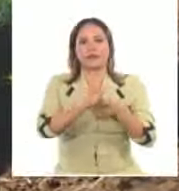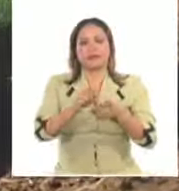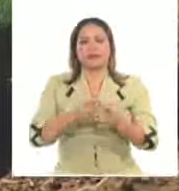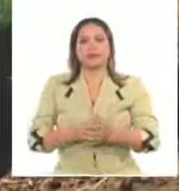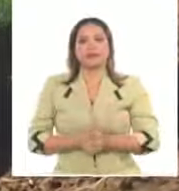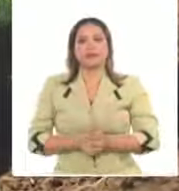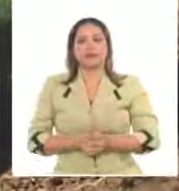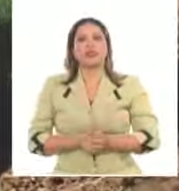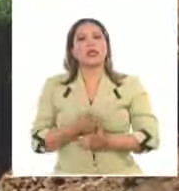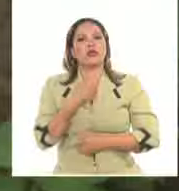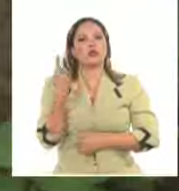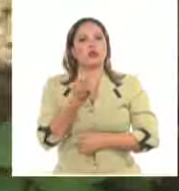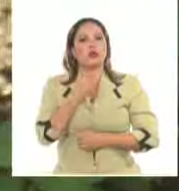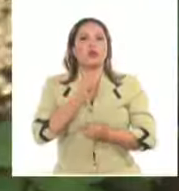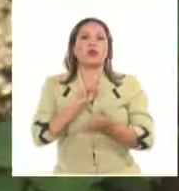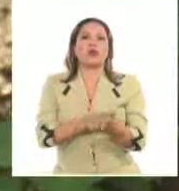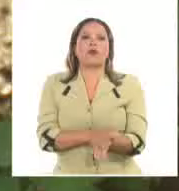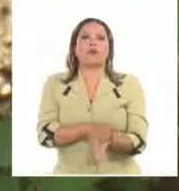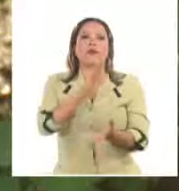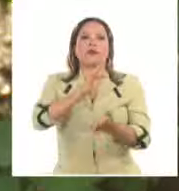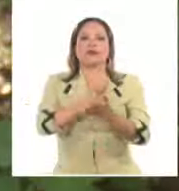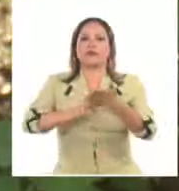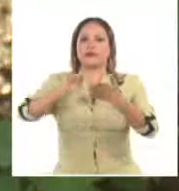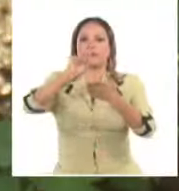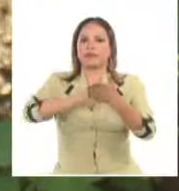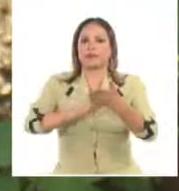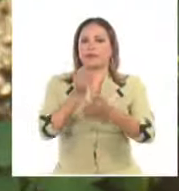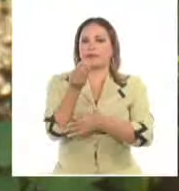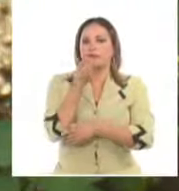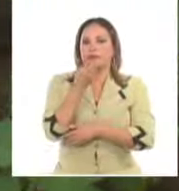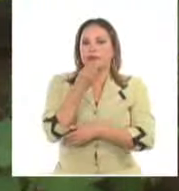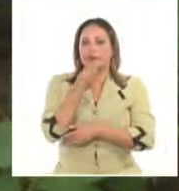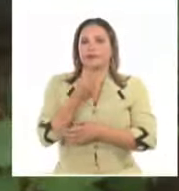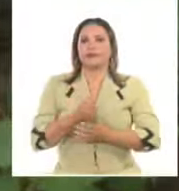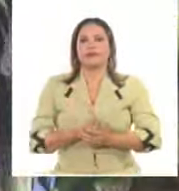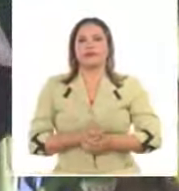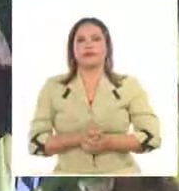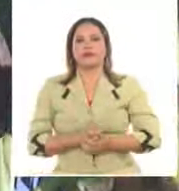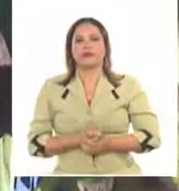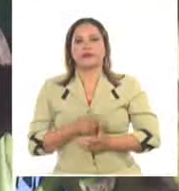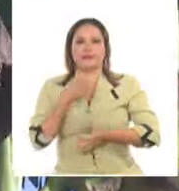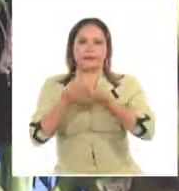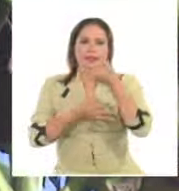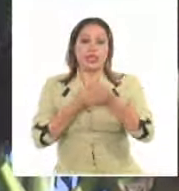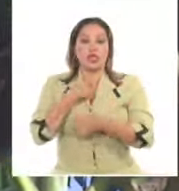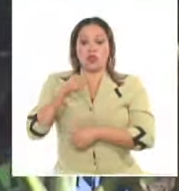gran compromiso en el plan de soberanía y seguridad alimentaria y nutricional. Y yo tengo aquí